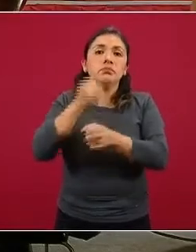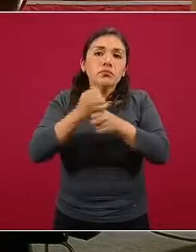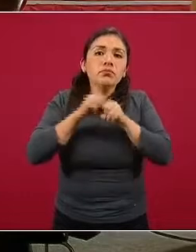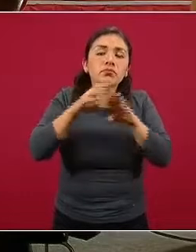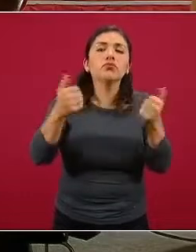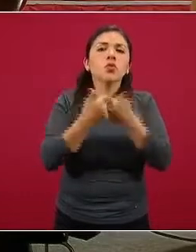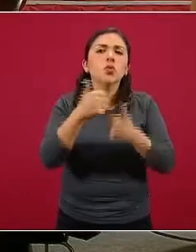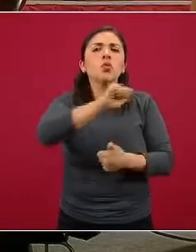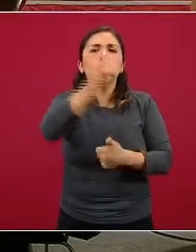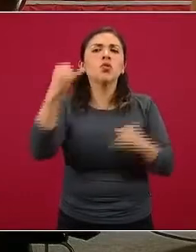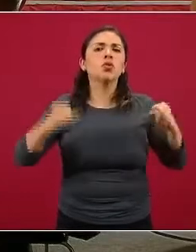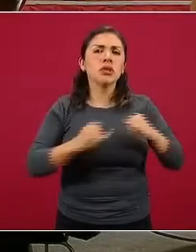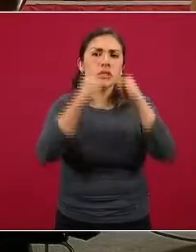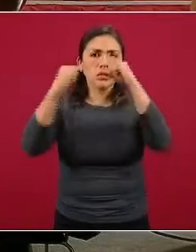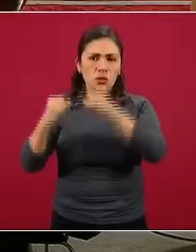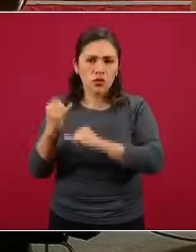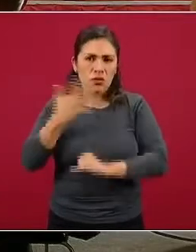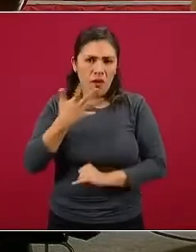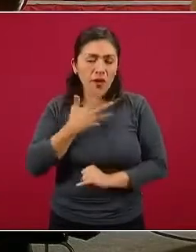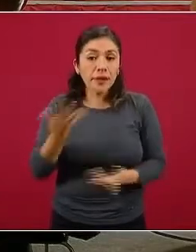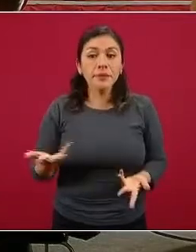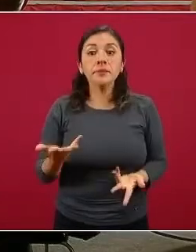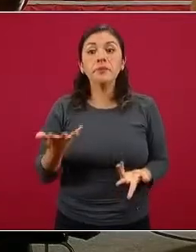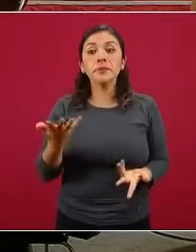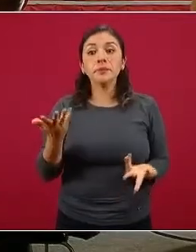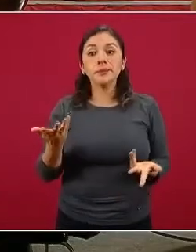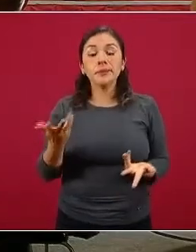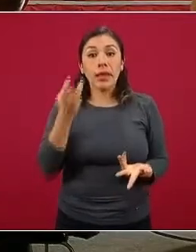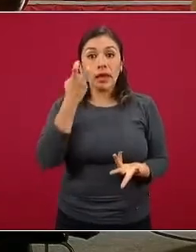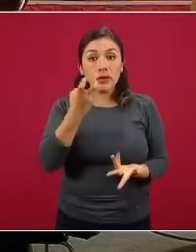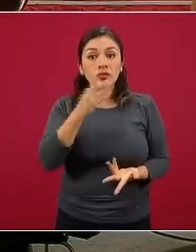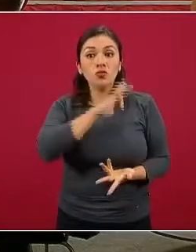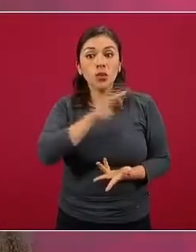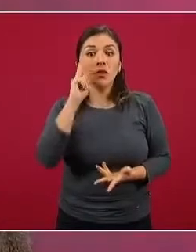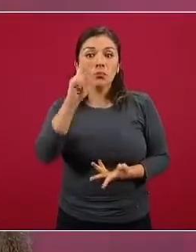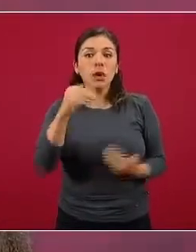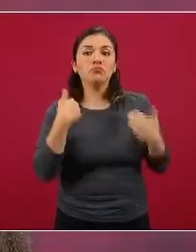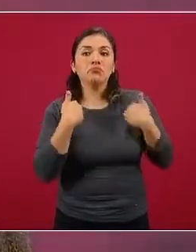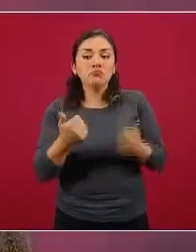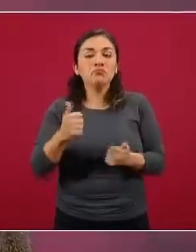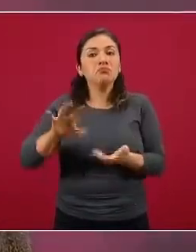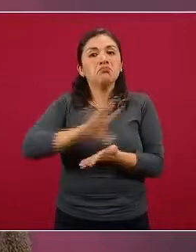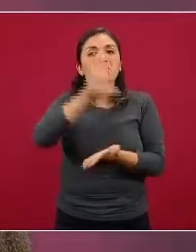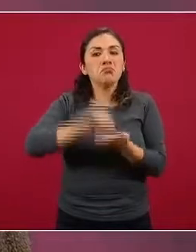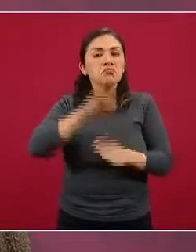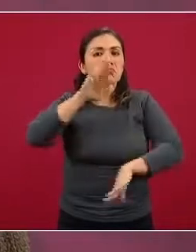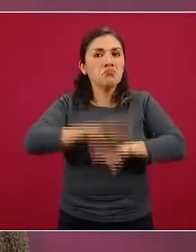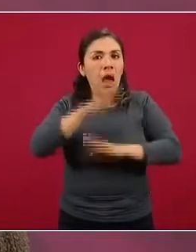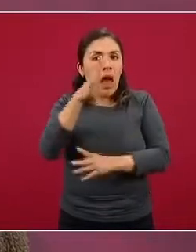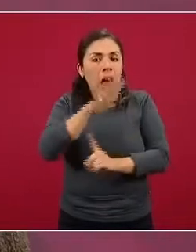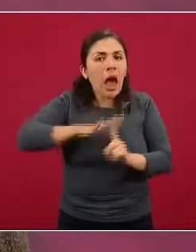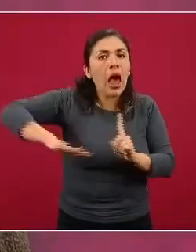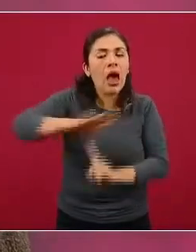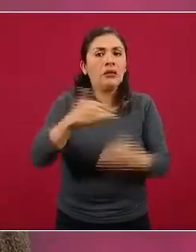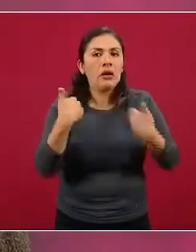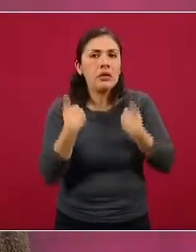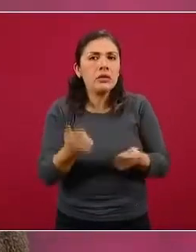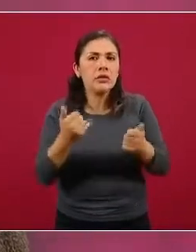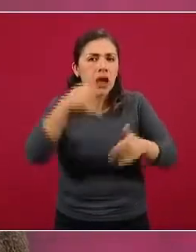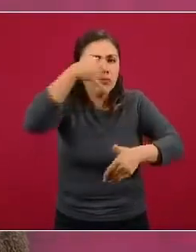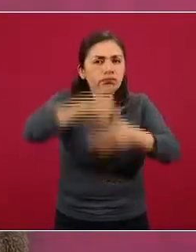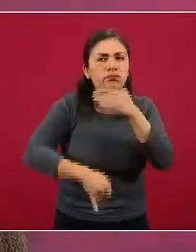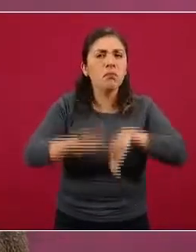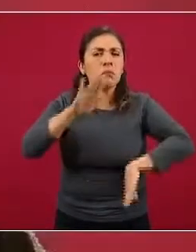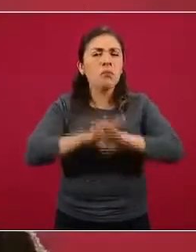a partir de otras instituciones. Y esto nos permite un panorama, insisto, muy amplio, muy detallado y muy